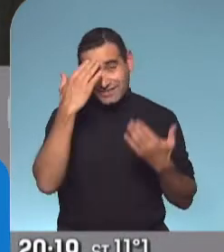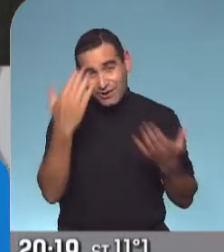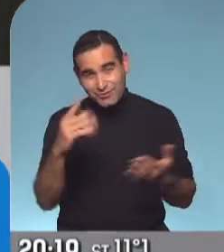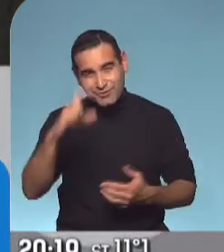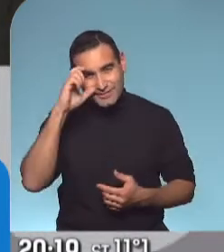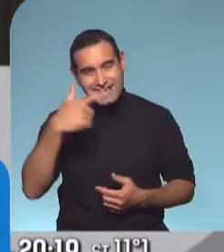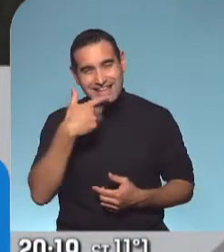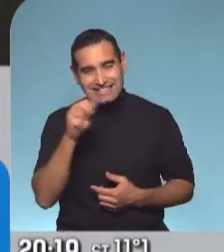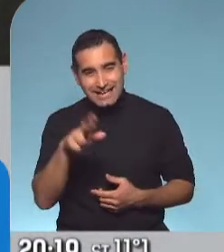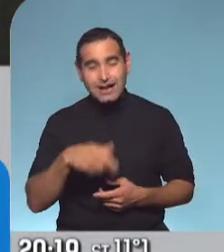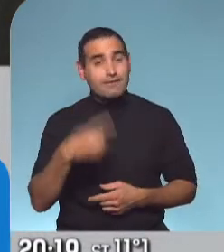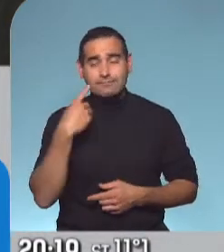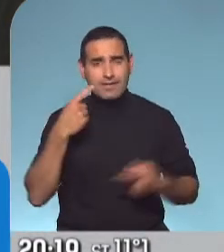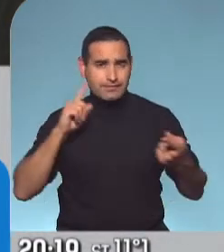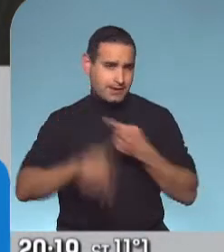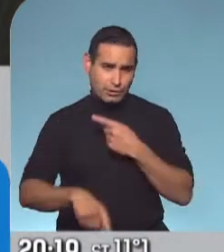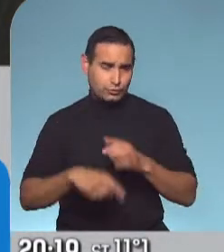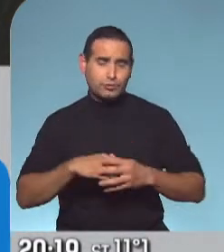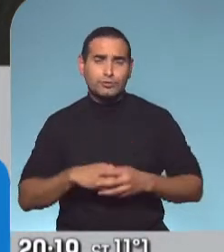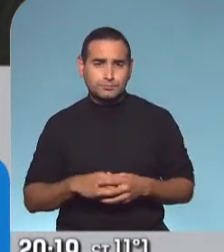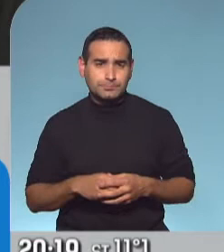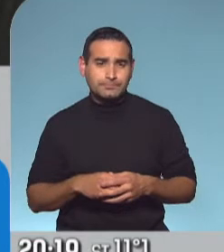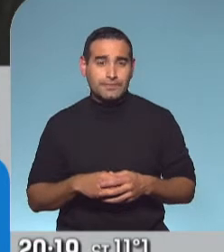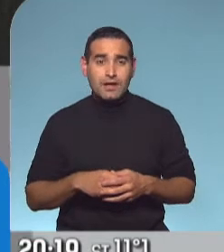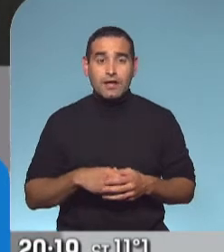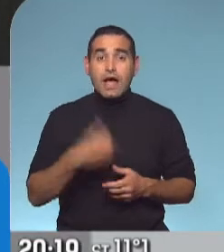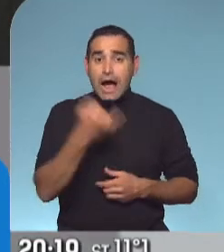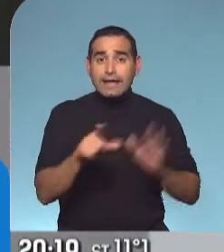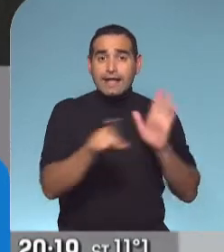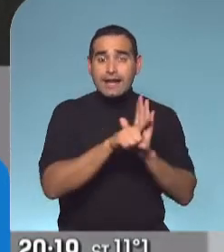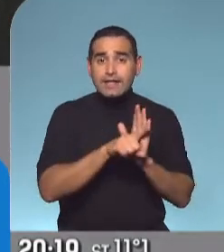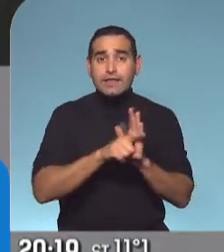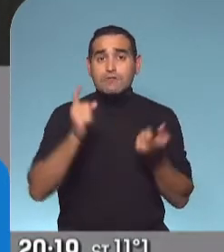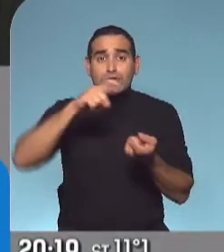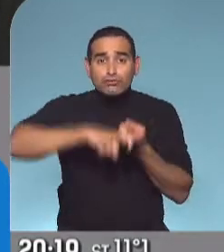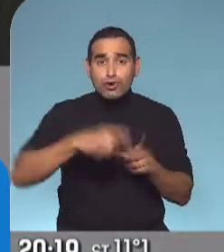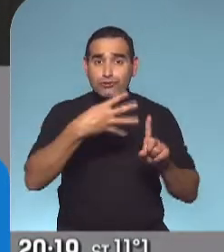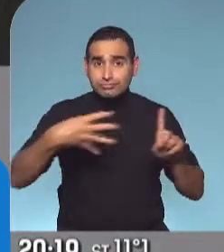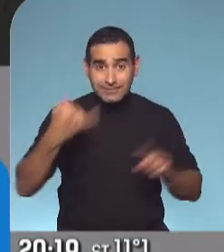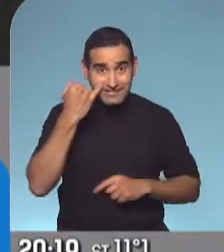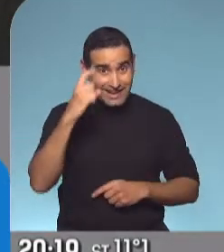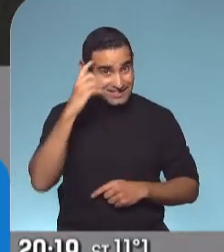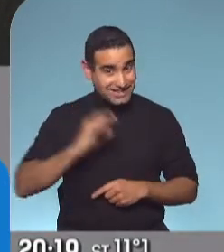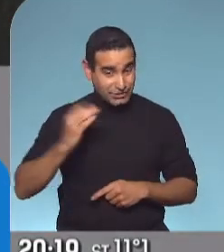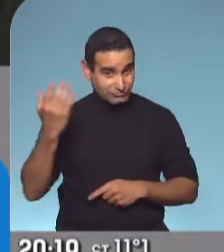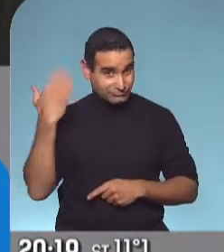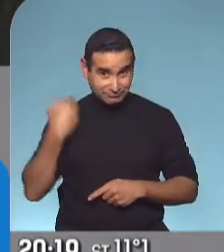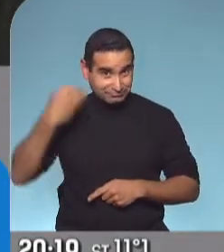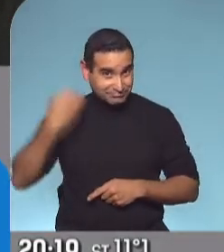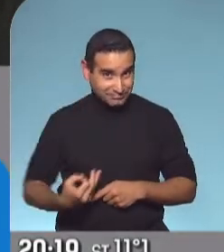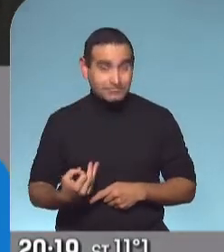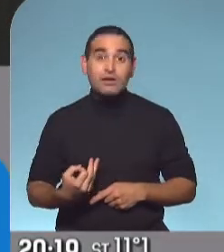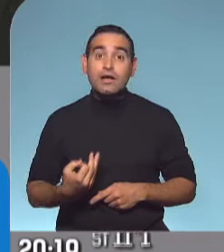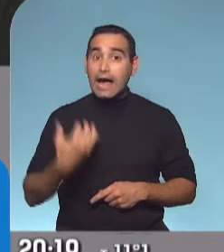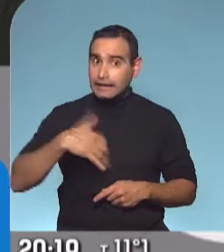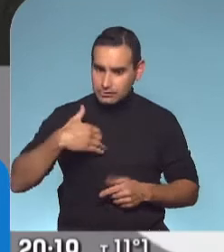César. Vamos a lo puntual. Tenemos ley de matrimonio igualitario que se cumplió 10 años hace muy poco nada más. La